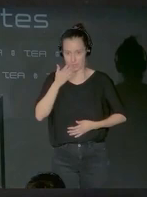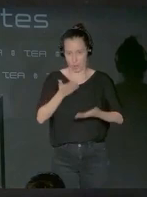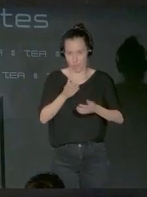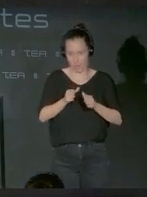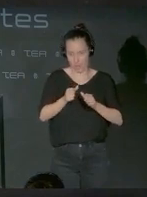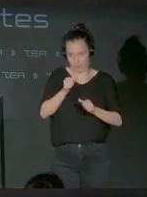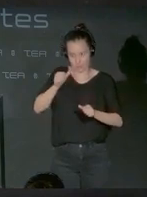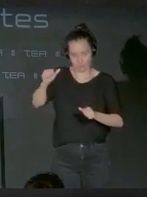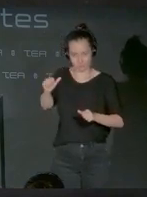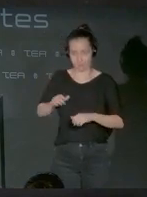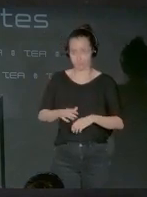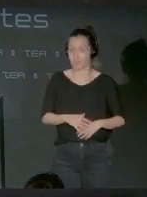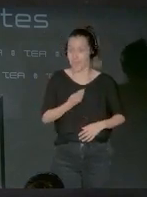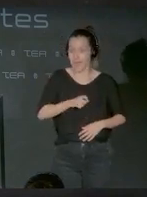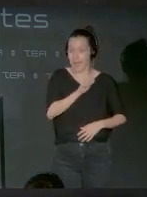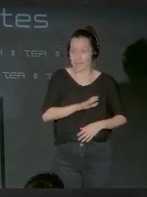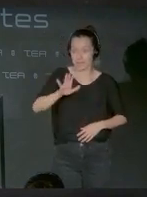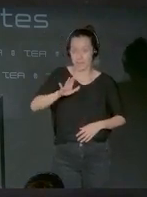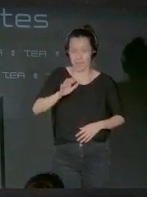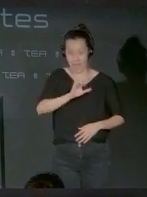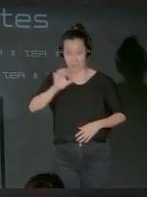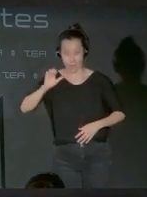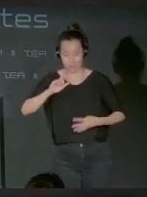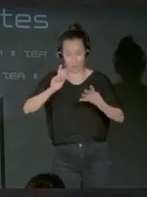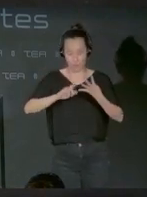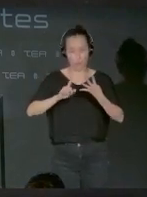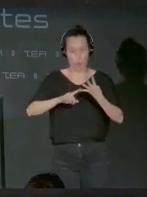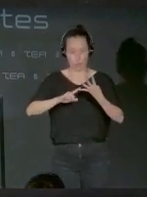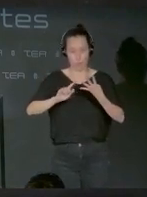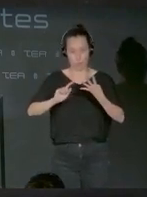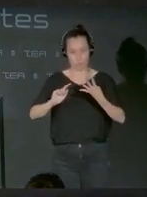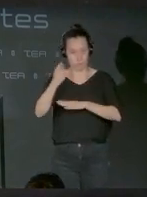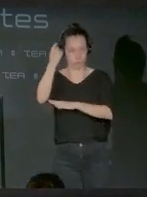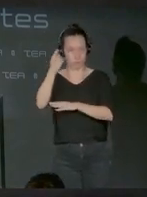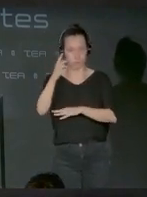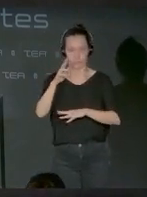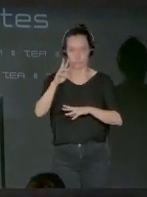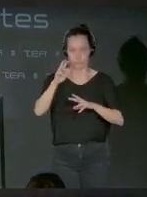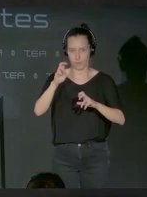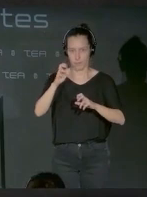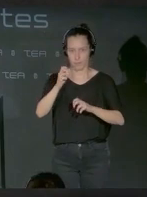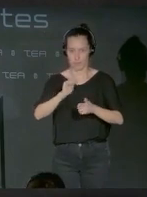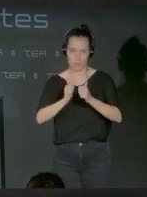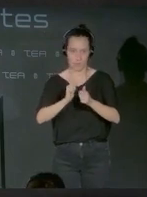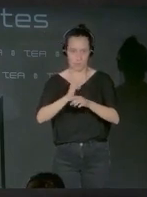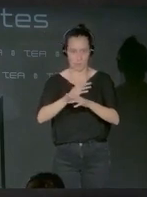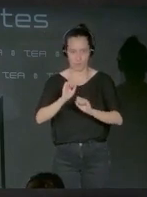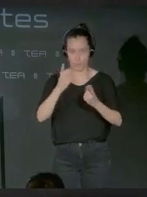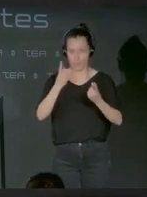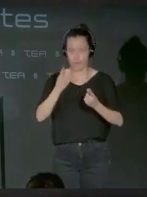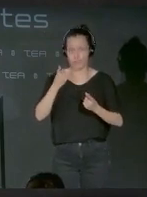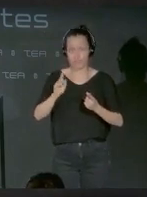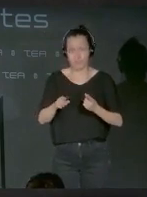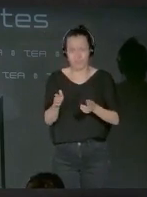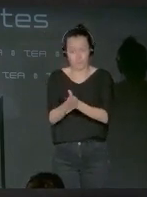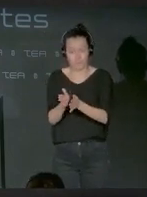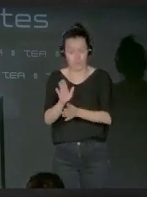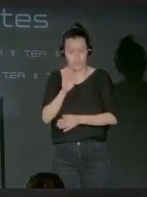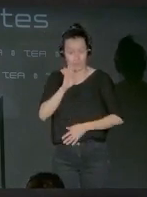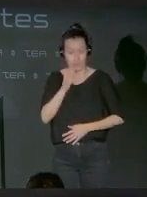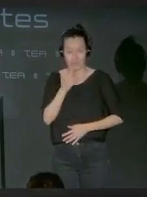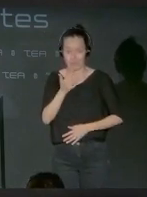en la Unión Europea en Consumo de videojuegos y las previsiones como decía mi colega de debe es que el sector siga creciendo en